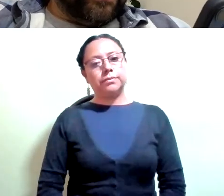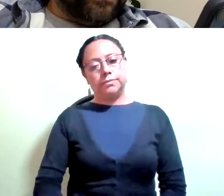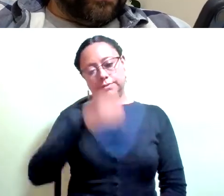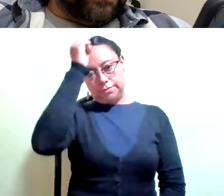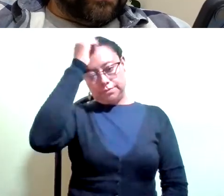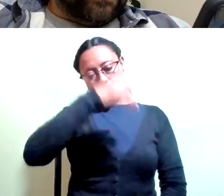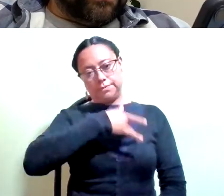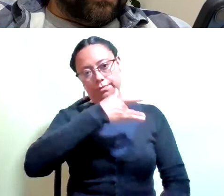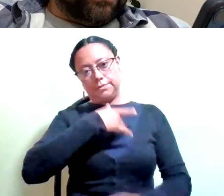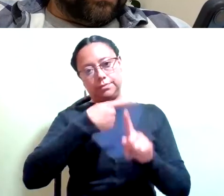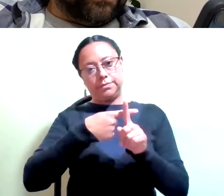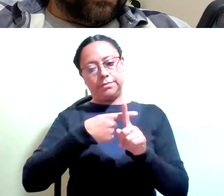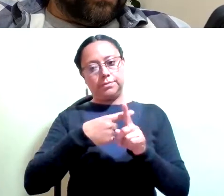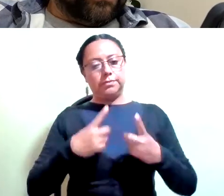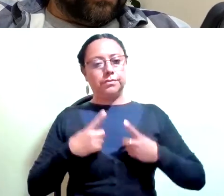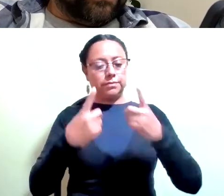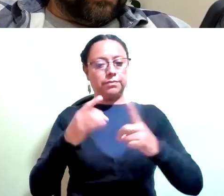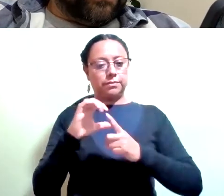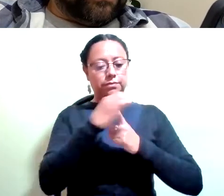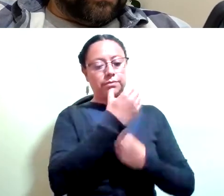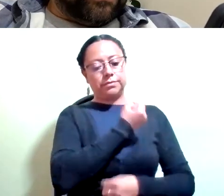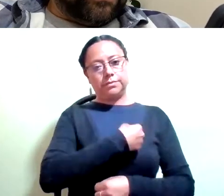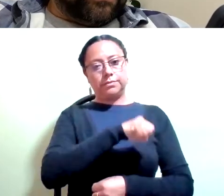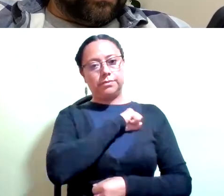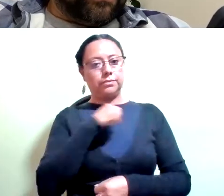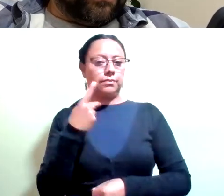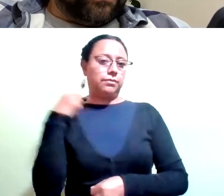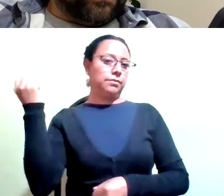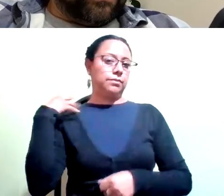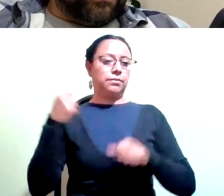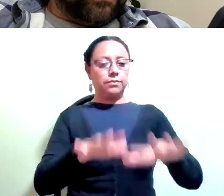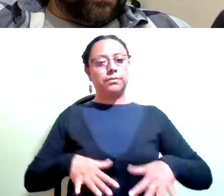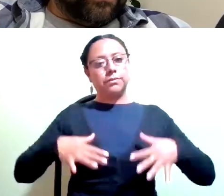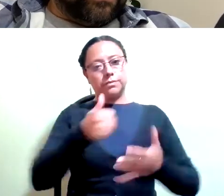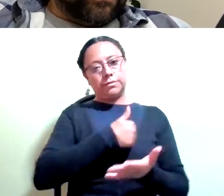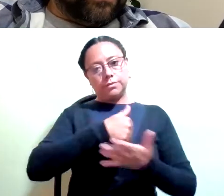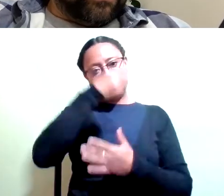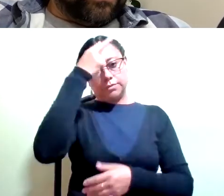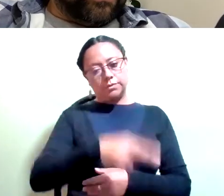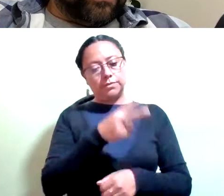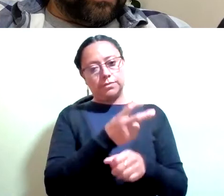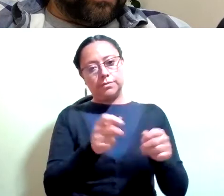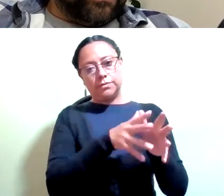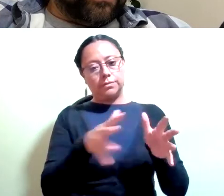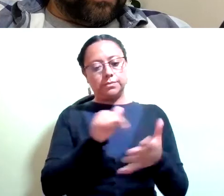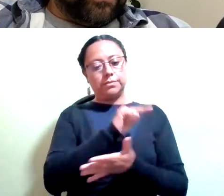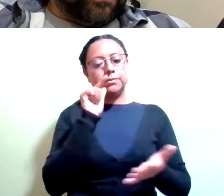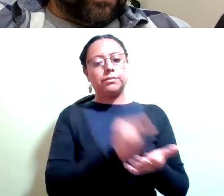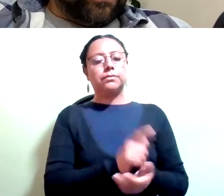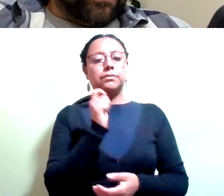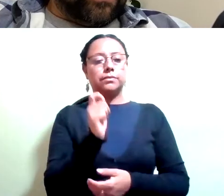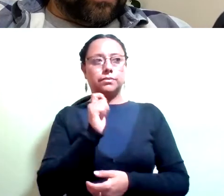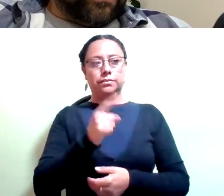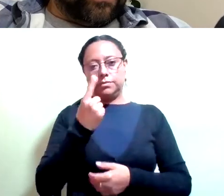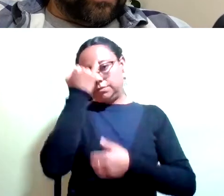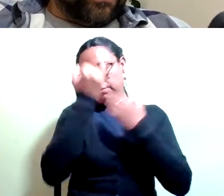en sentido positivo que emite la Comisión de Salud del Congreso de la Ciudad de México, segunda legislatura, relativa a una